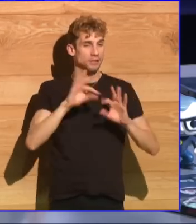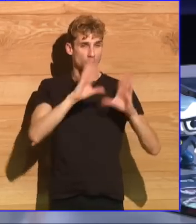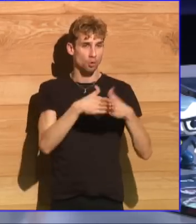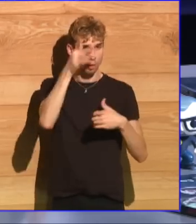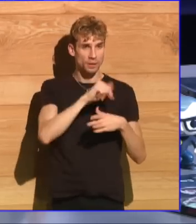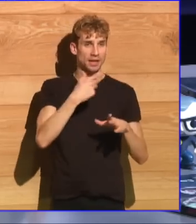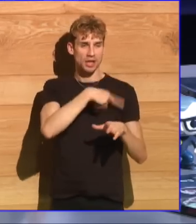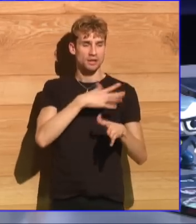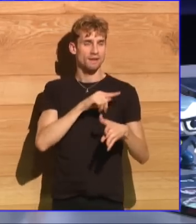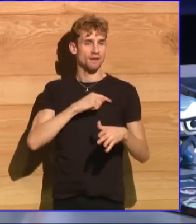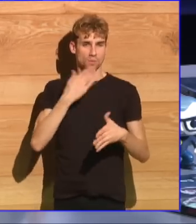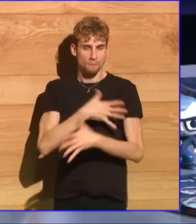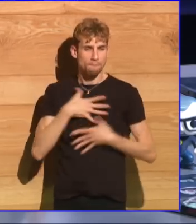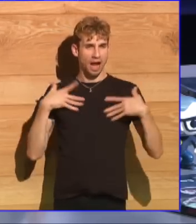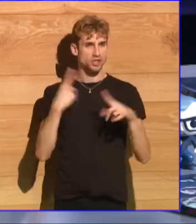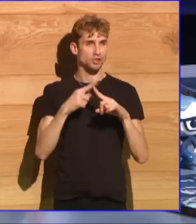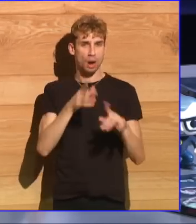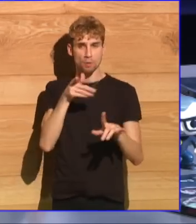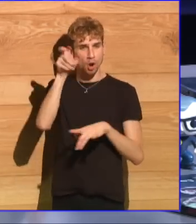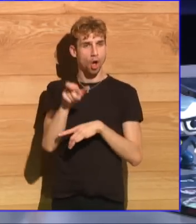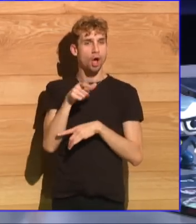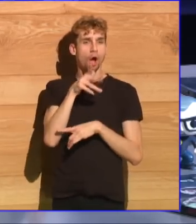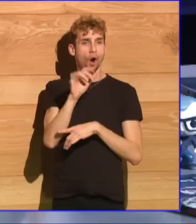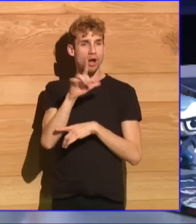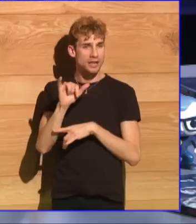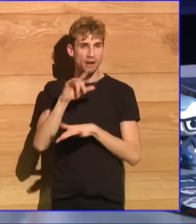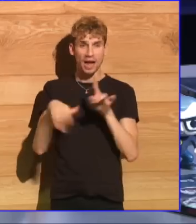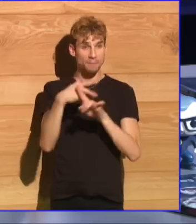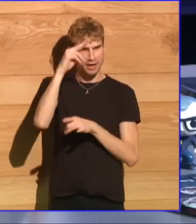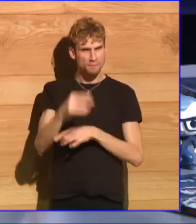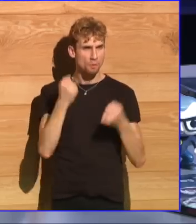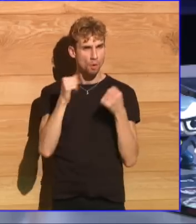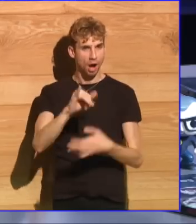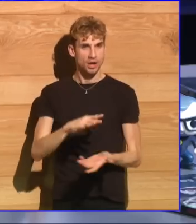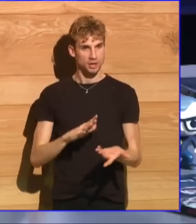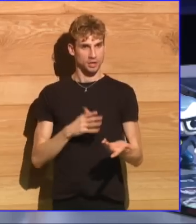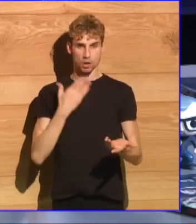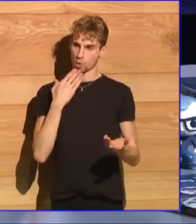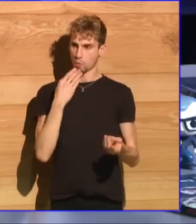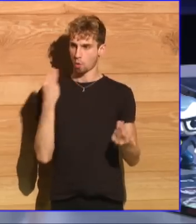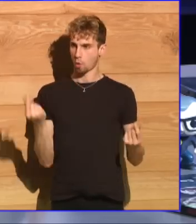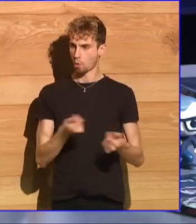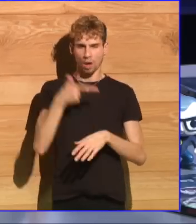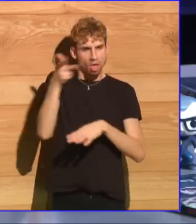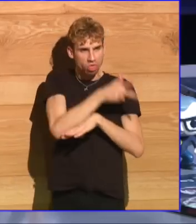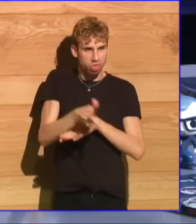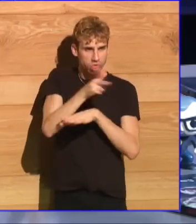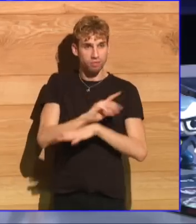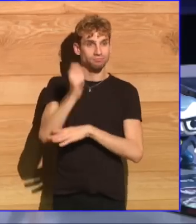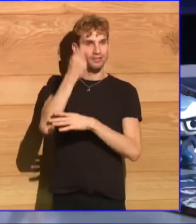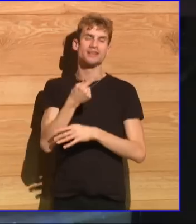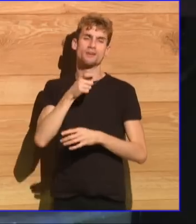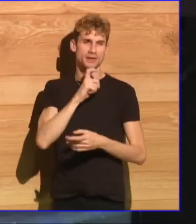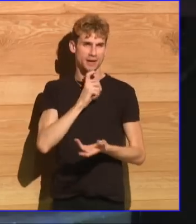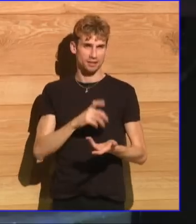pasión sexual por por Holly Hunter, pero a veces un respeto brutal. O sea, es una sensación, es muy difícil de filmar Eso eso. es muy o de sea,